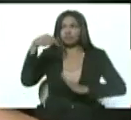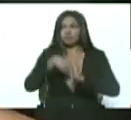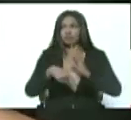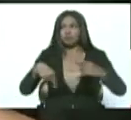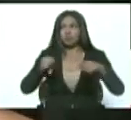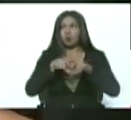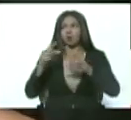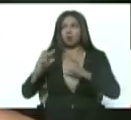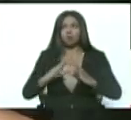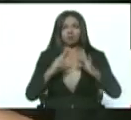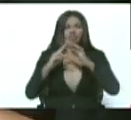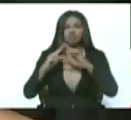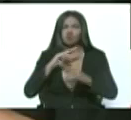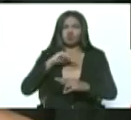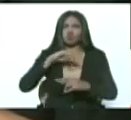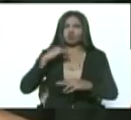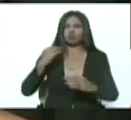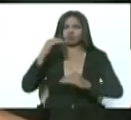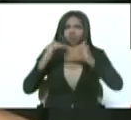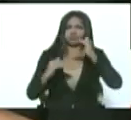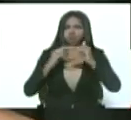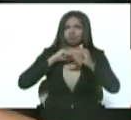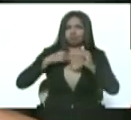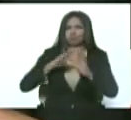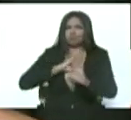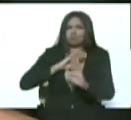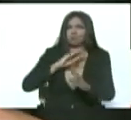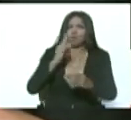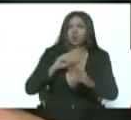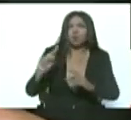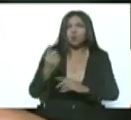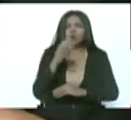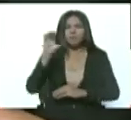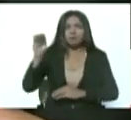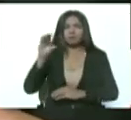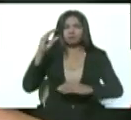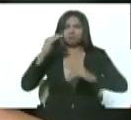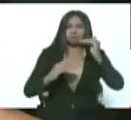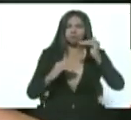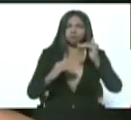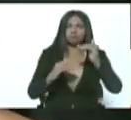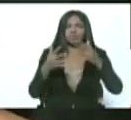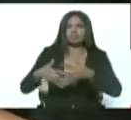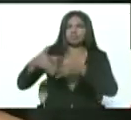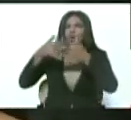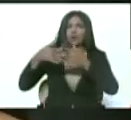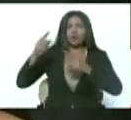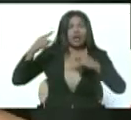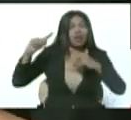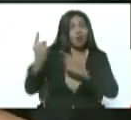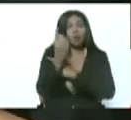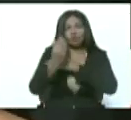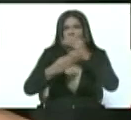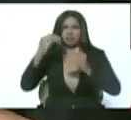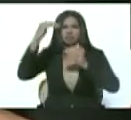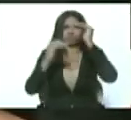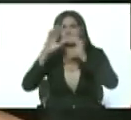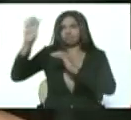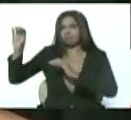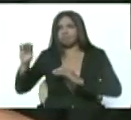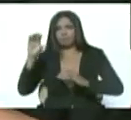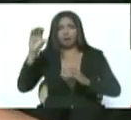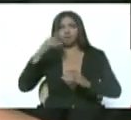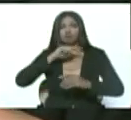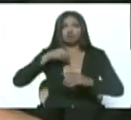sus relaciones. ¿A quién vamos a estar desestabilizando nosotros? El único país que desestabiliza es Estados Unidos de América. Nosotros no queremos más